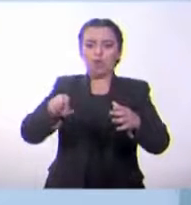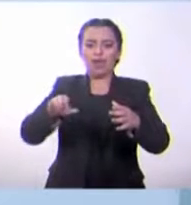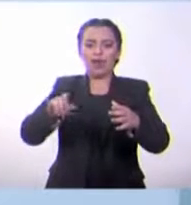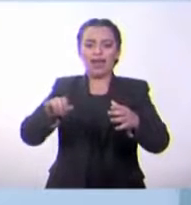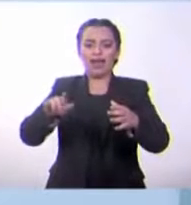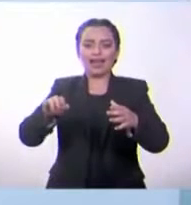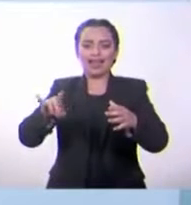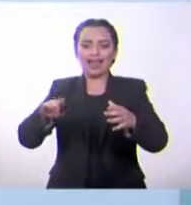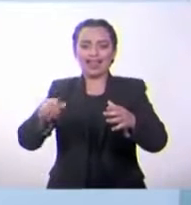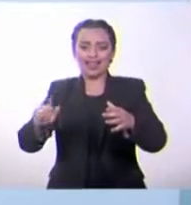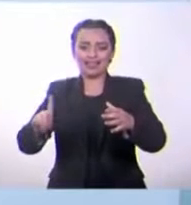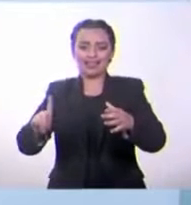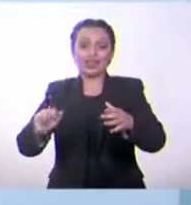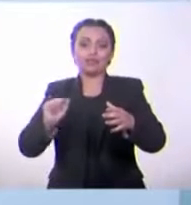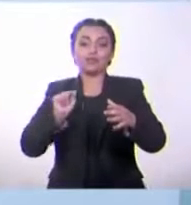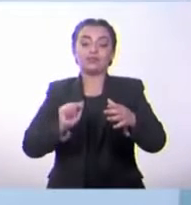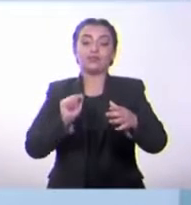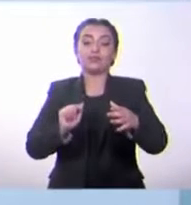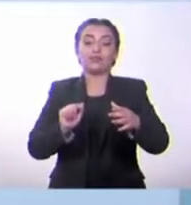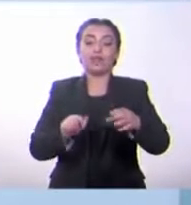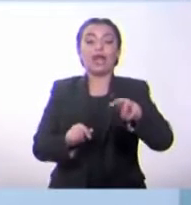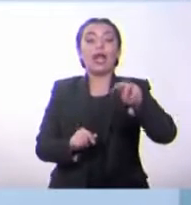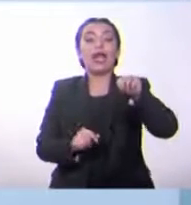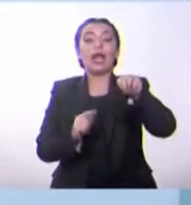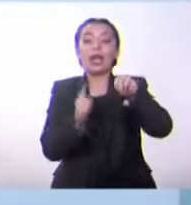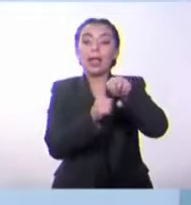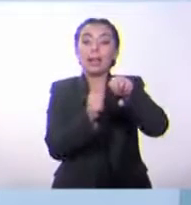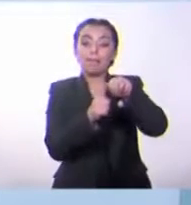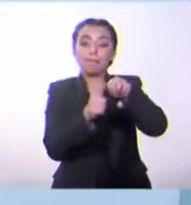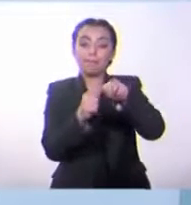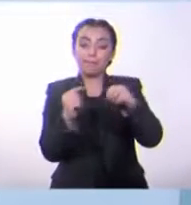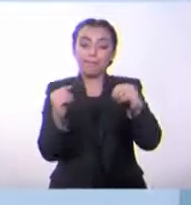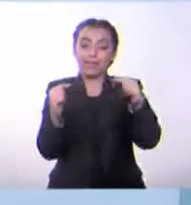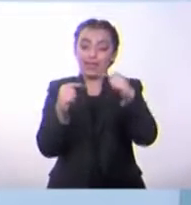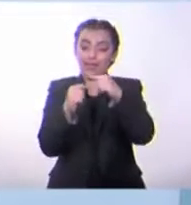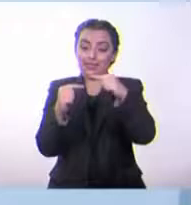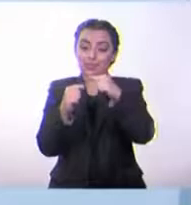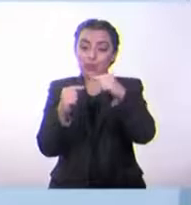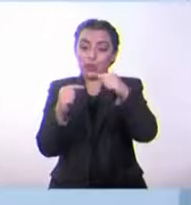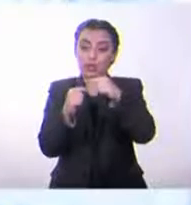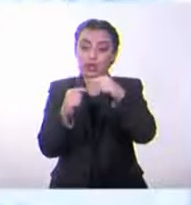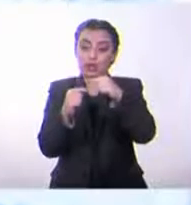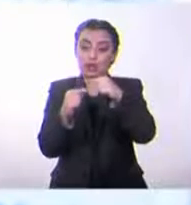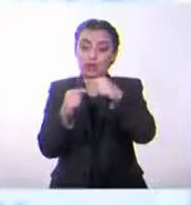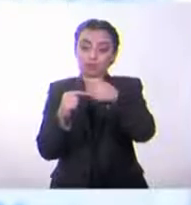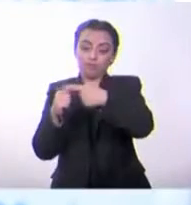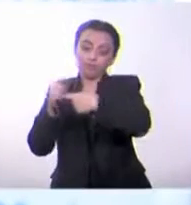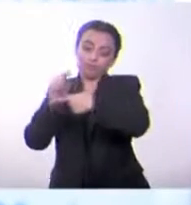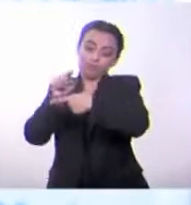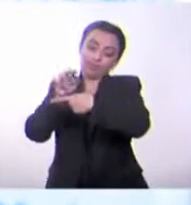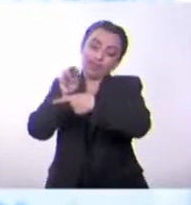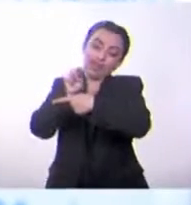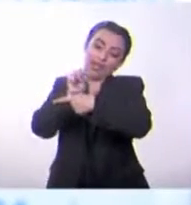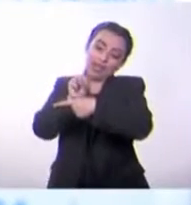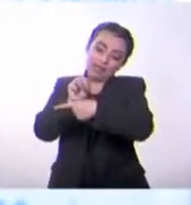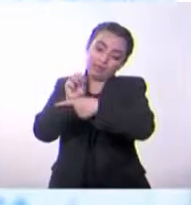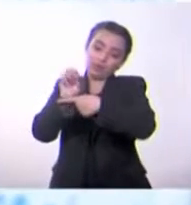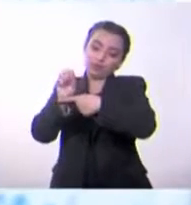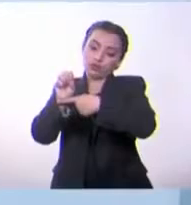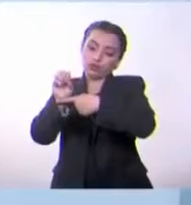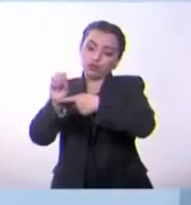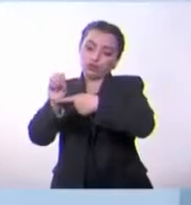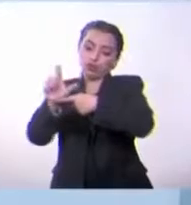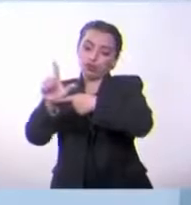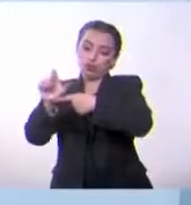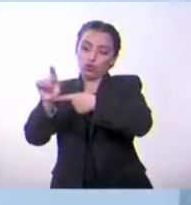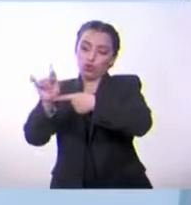la molaridad es igual a los moles de soluto entre los litros de